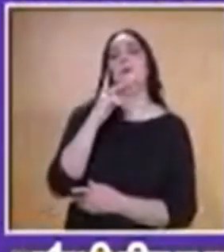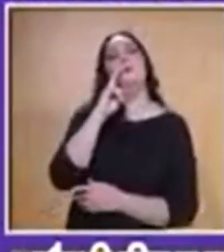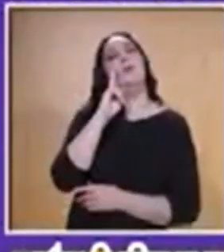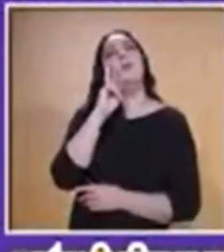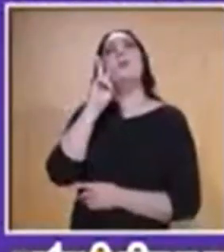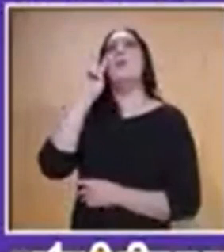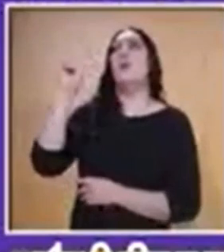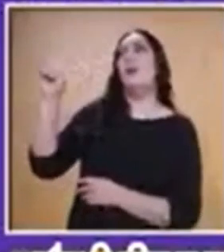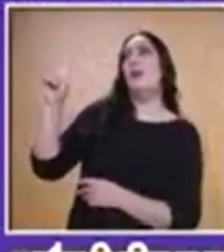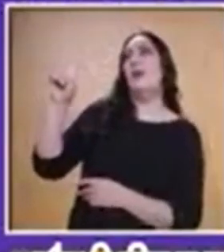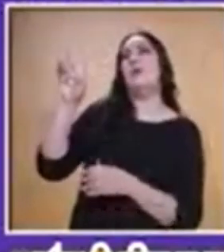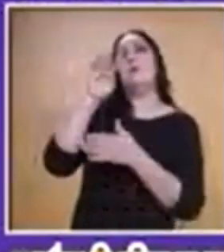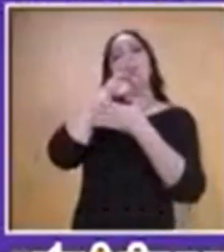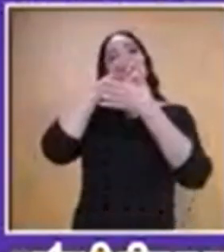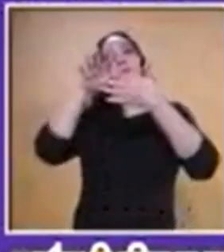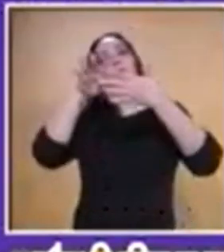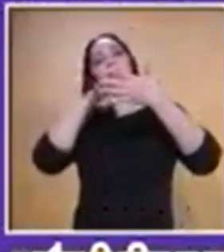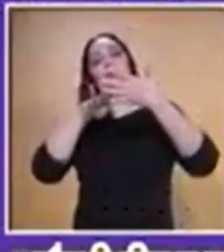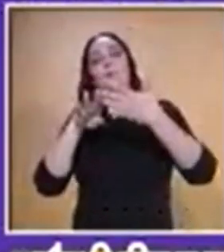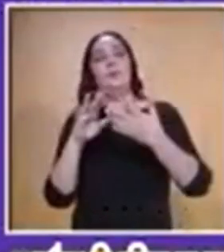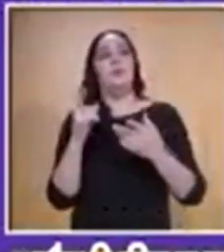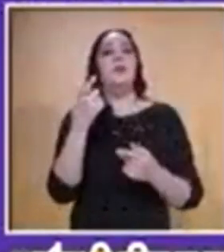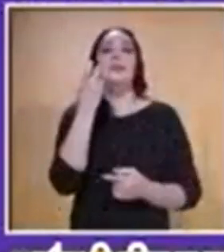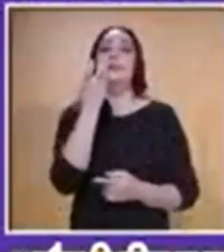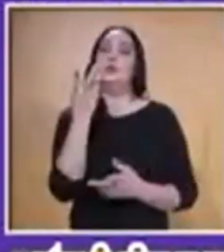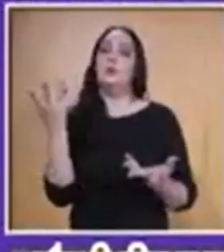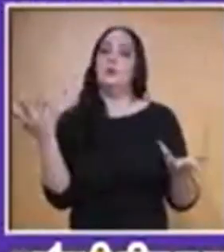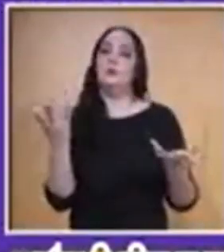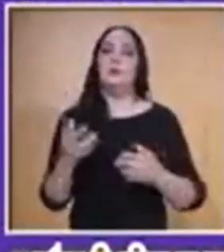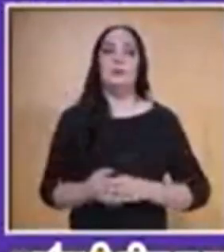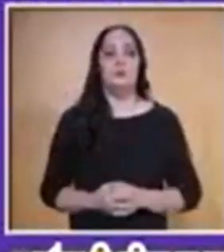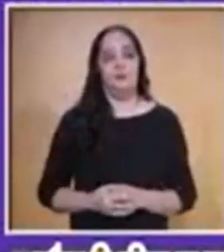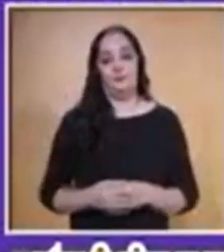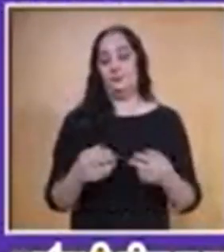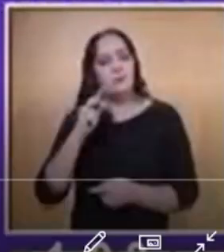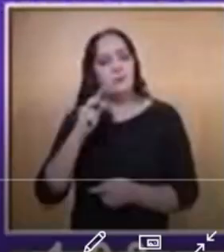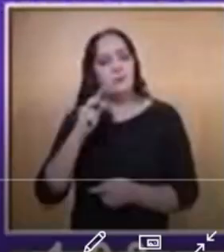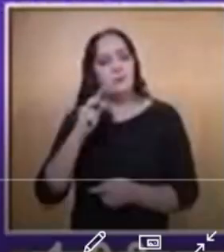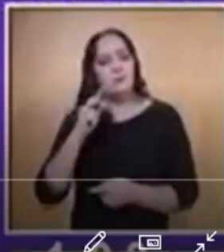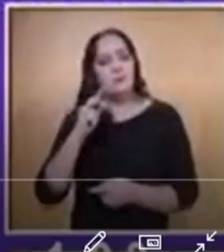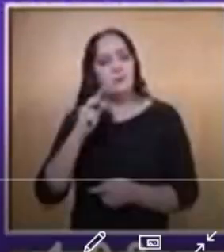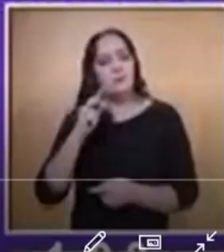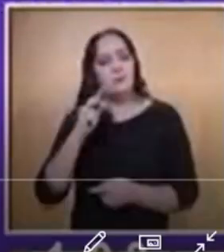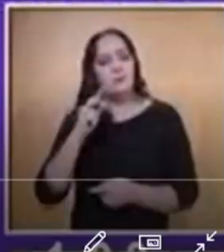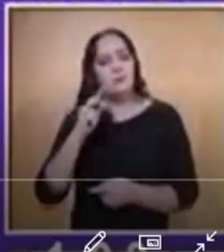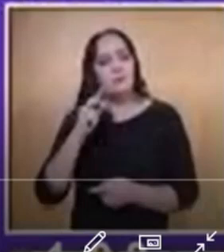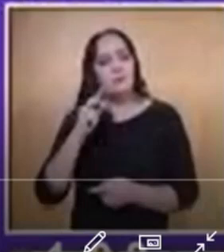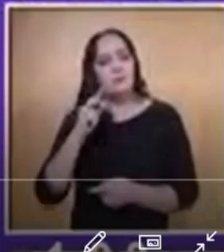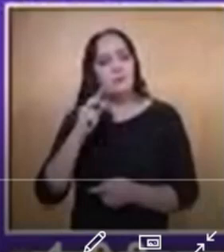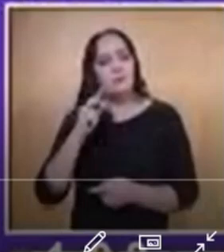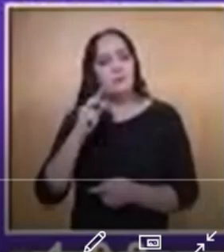estas oraciones que van a ser nuestra guía. Profesor, ¿me ayuda, por favor? Claro que sí.